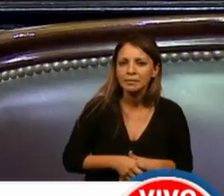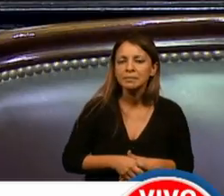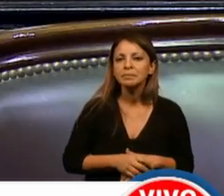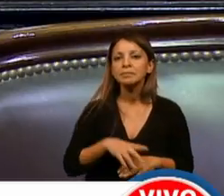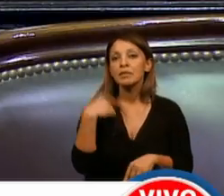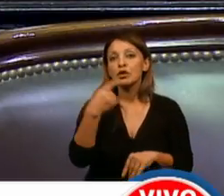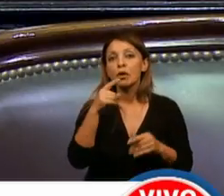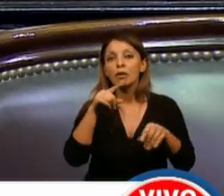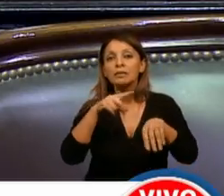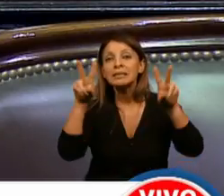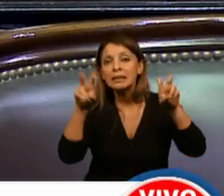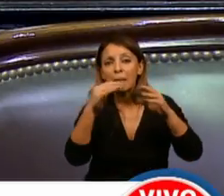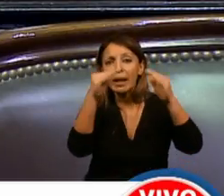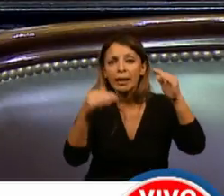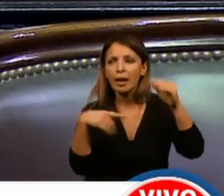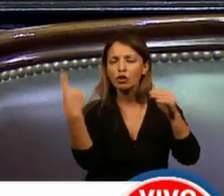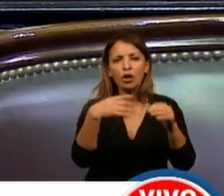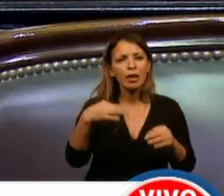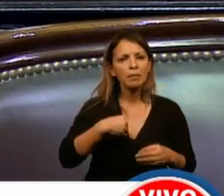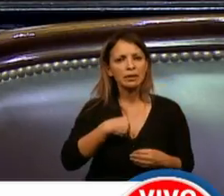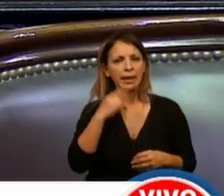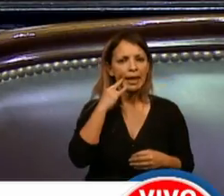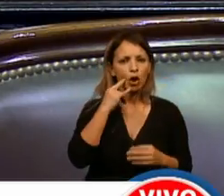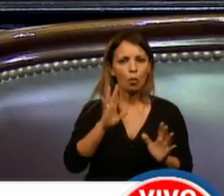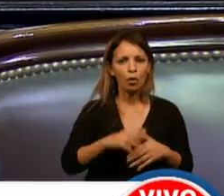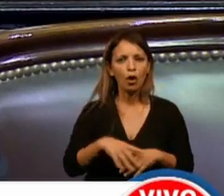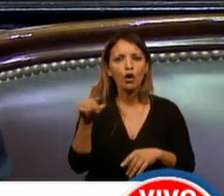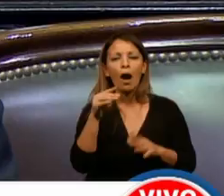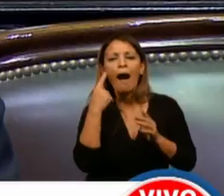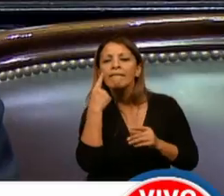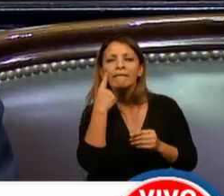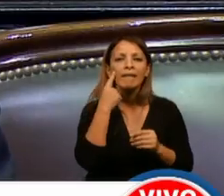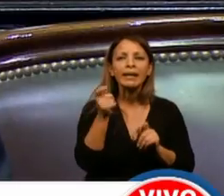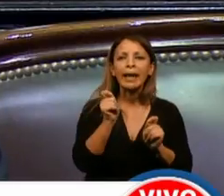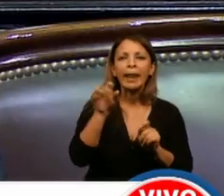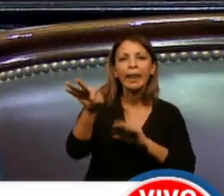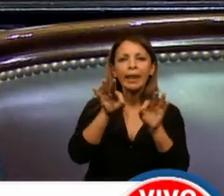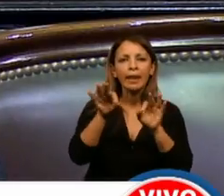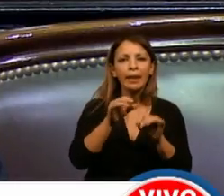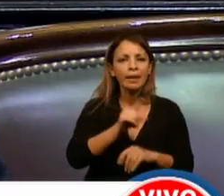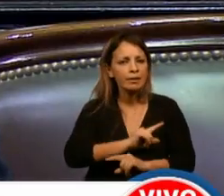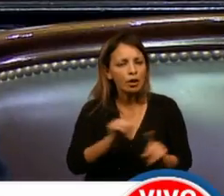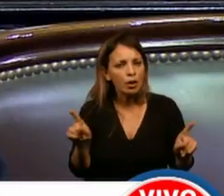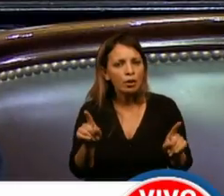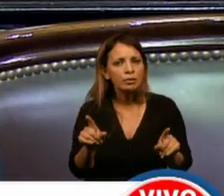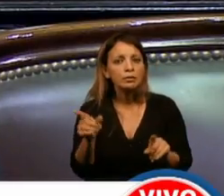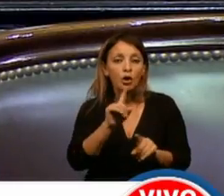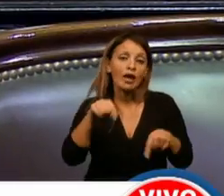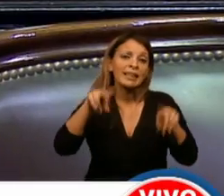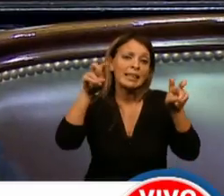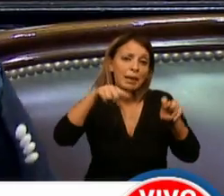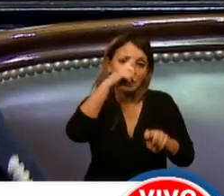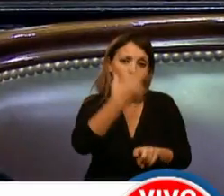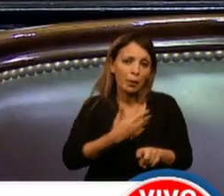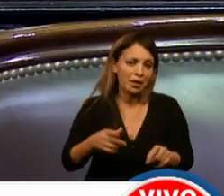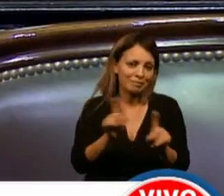inequidad nos tienen que molestar a todos no tenemos que ser selectivos cuando hablamos de la inequidad y 9 una cuestión de este gobierno es una